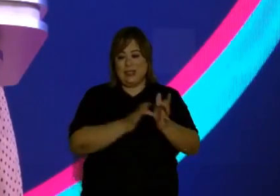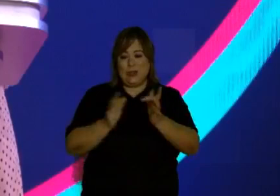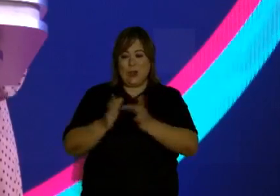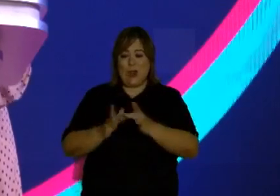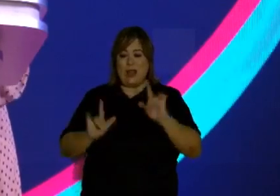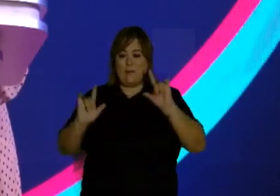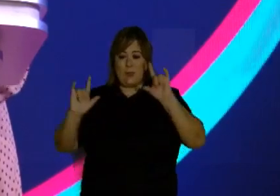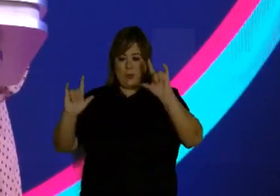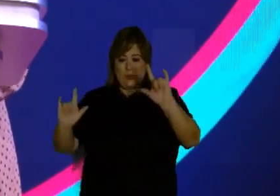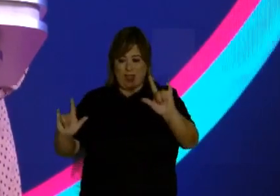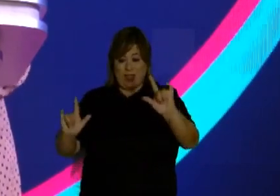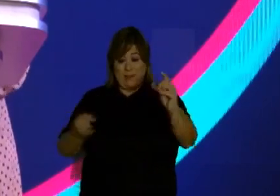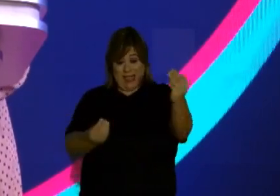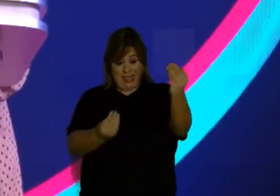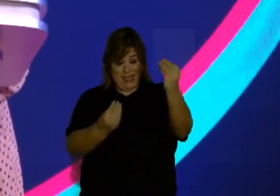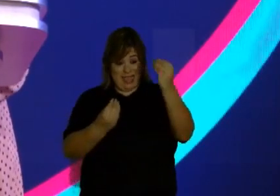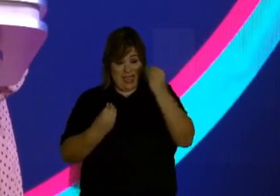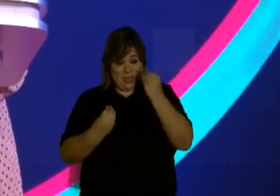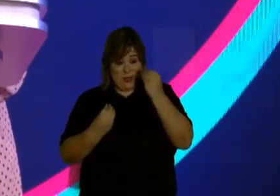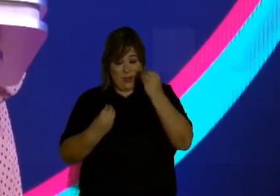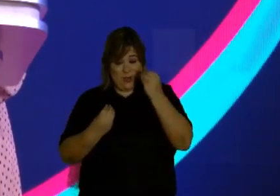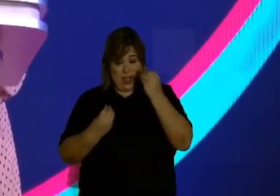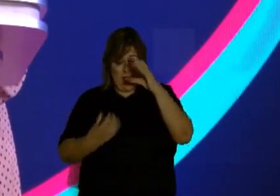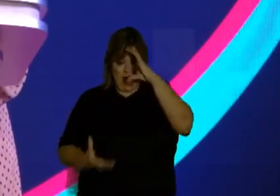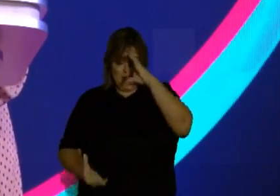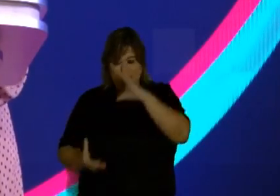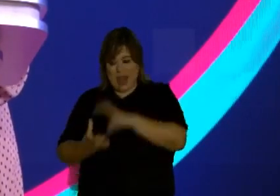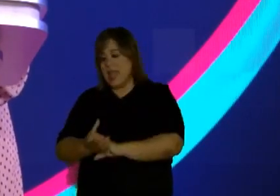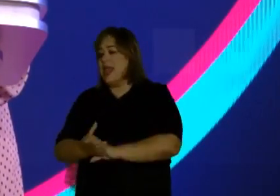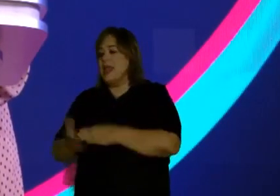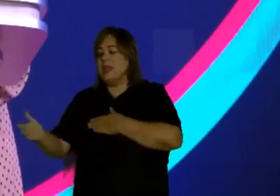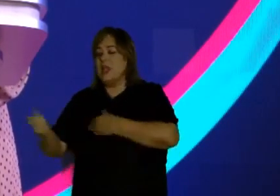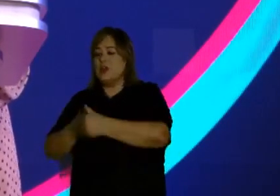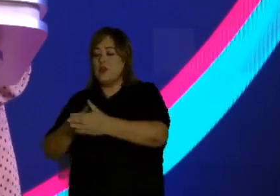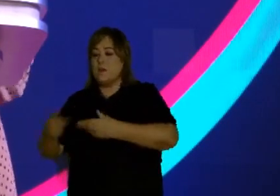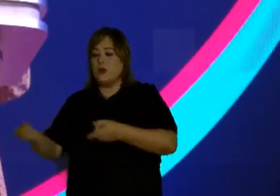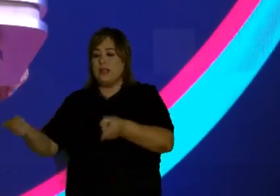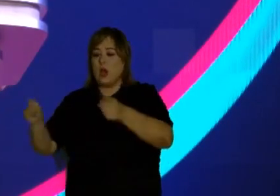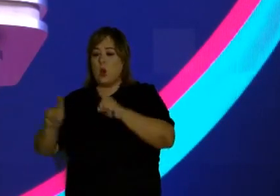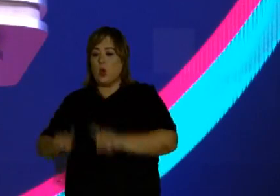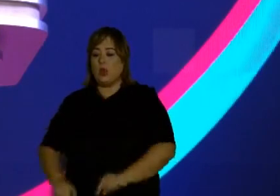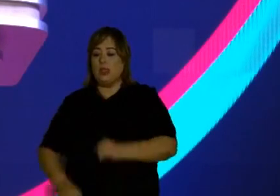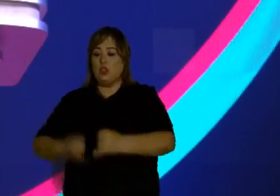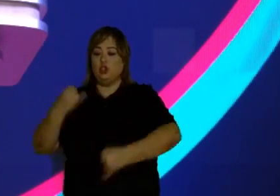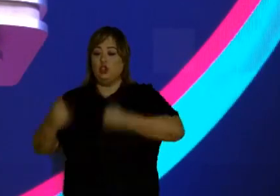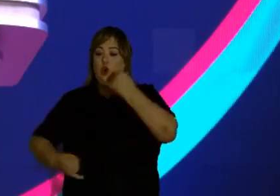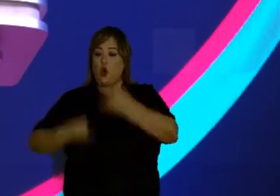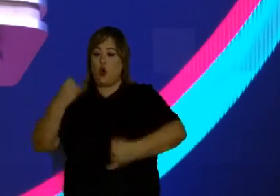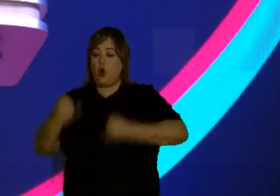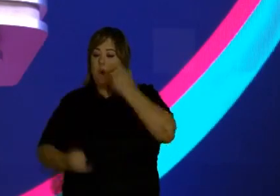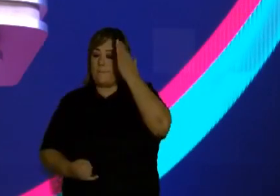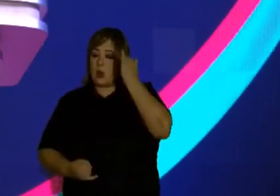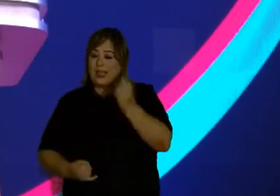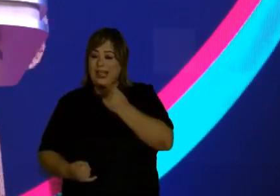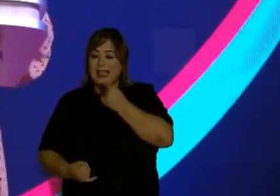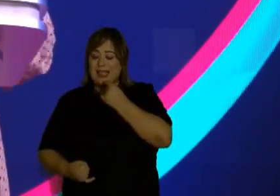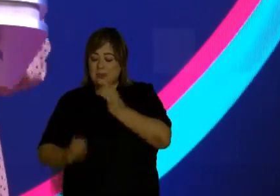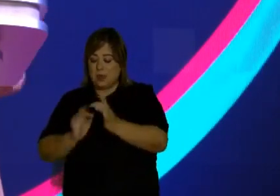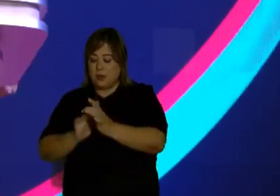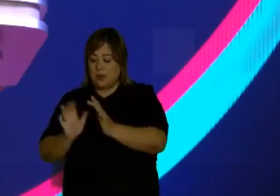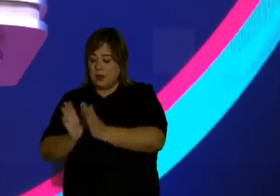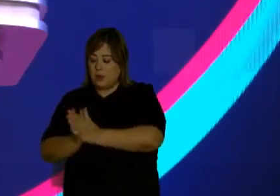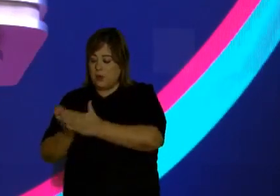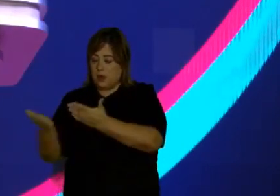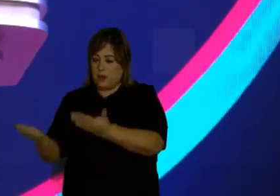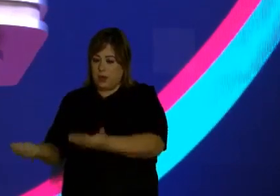a creer en lo que dice la palabra, de estar siempre gozoso a pesar de todo. Amén. Bien, dice la palabra y voy a basar mi enseñanza